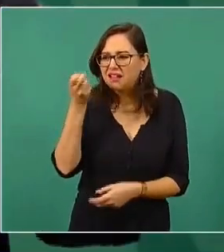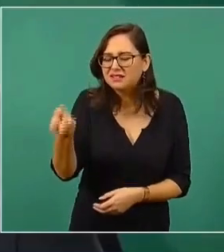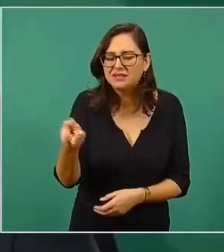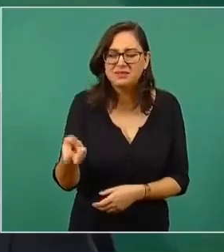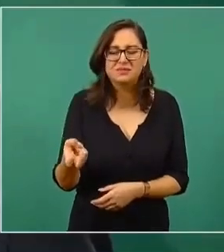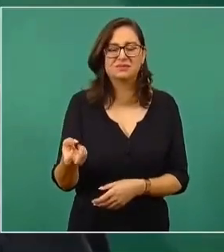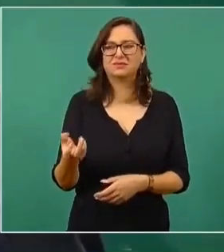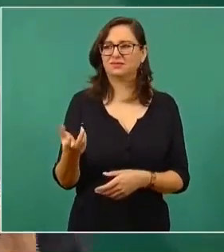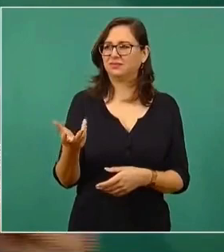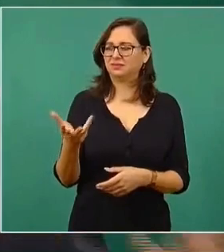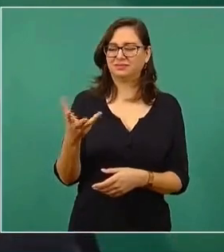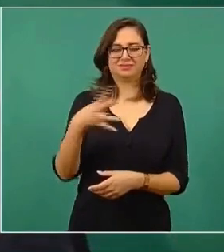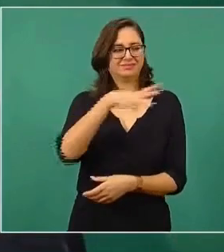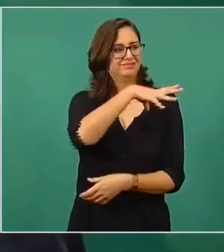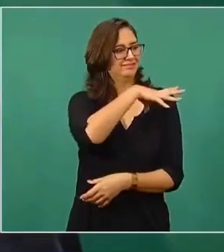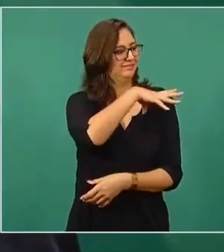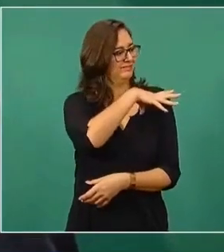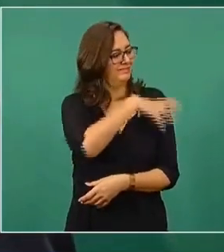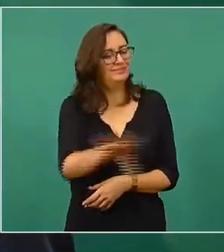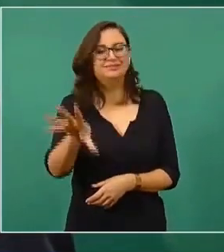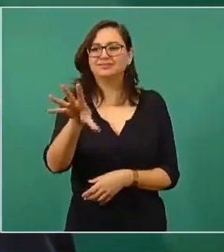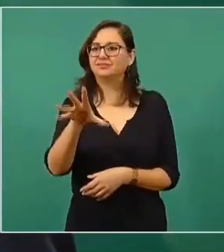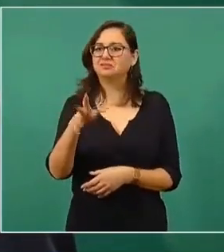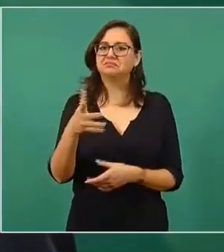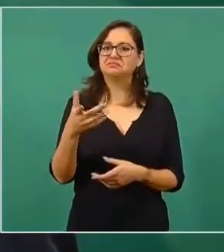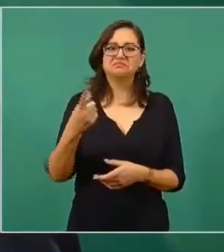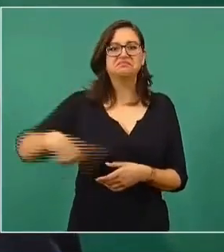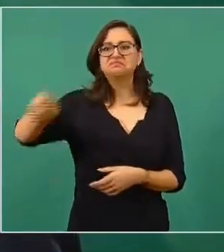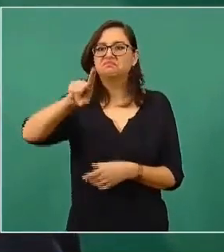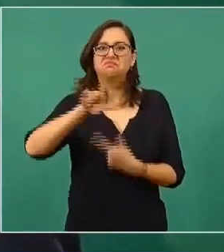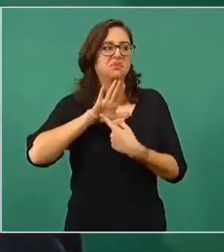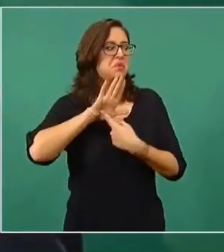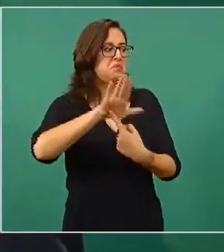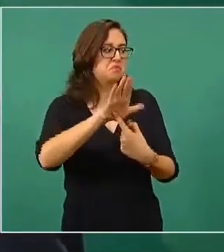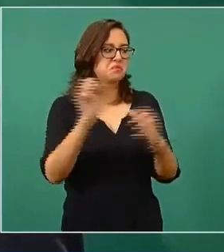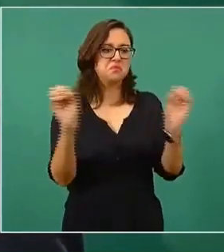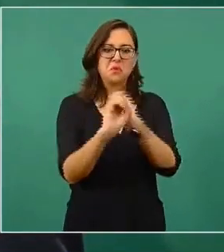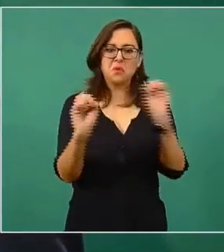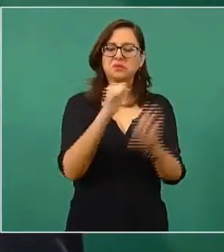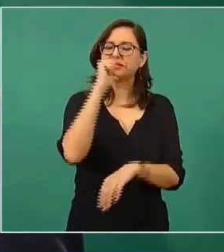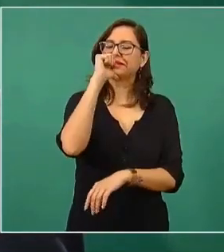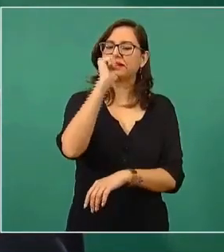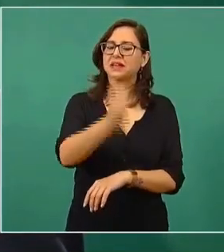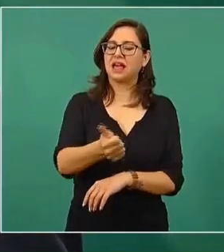¿Cómo van a sobrevivir